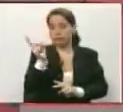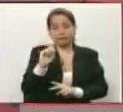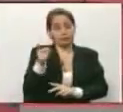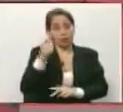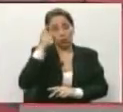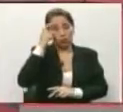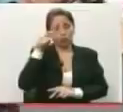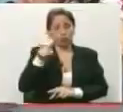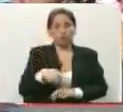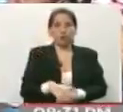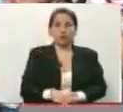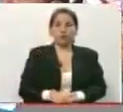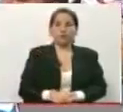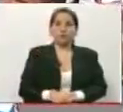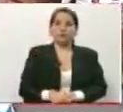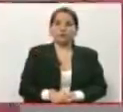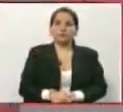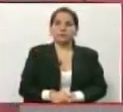Numeral Tron.